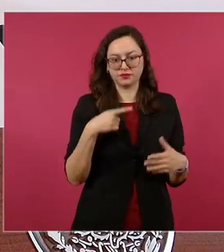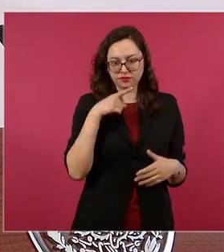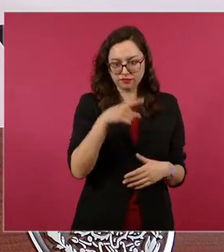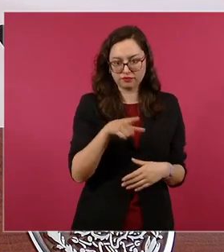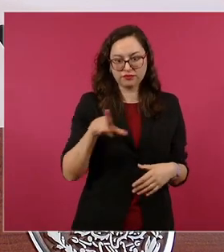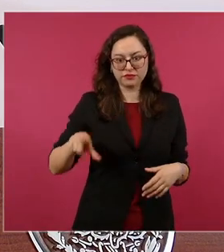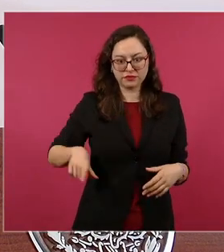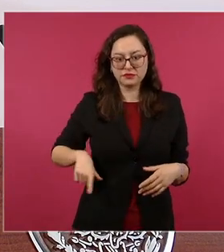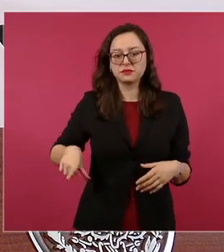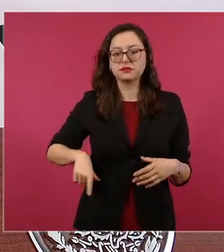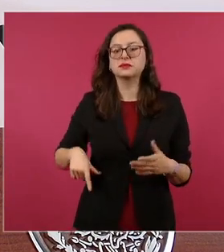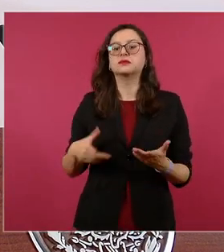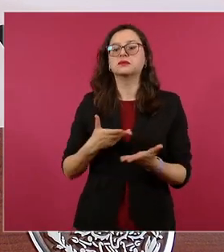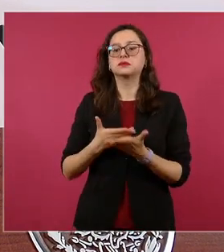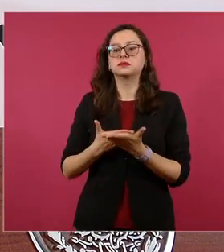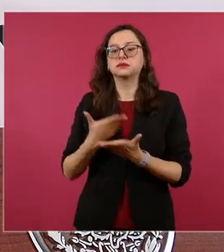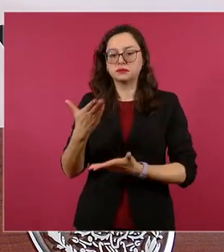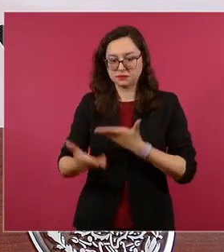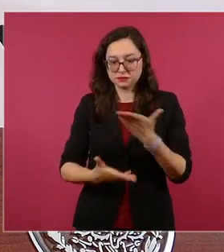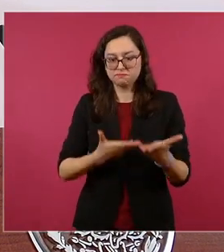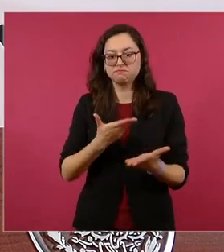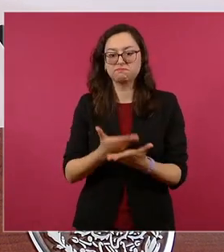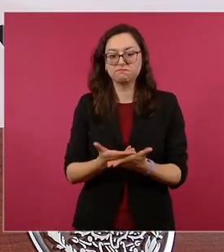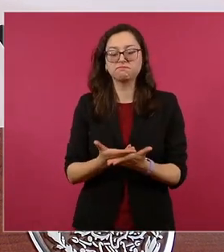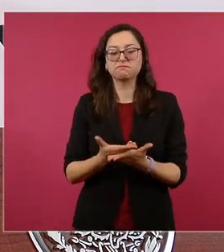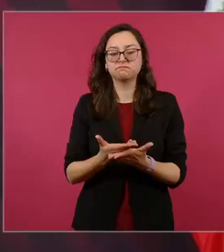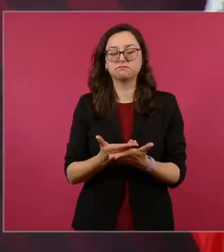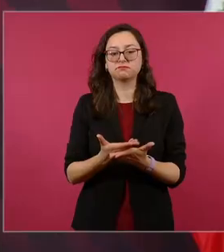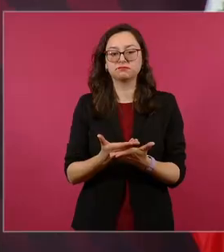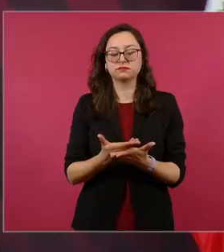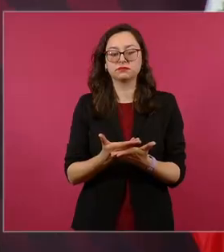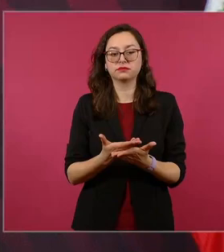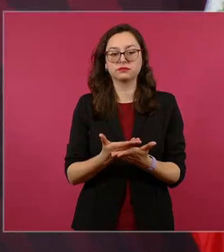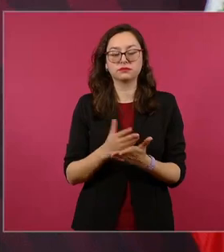servidor público, un buen servidor público,